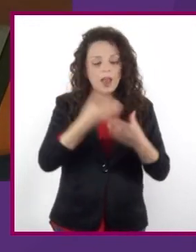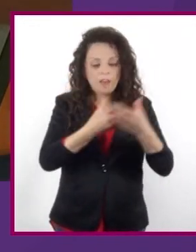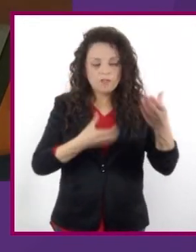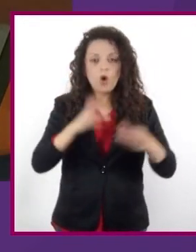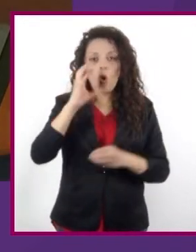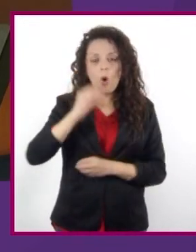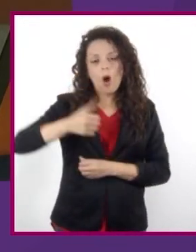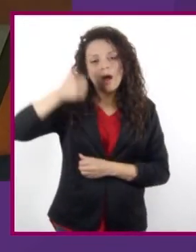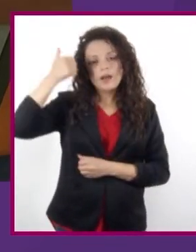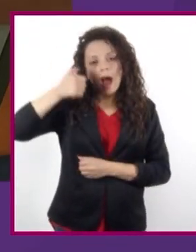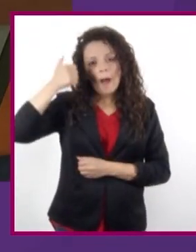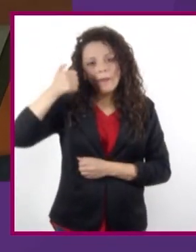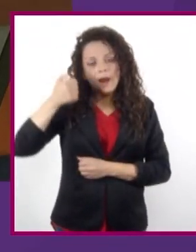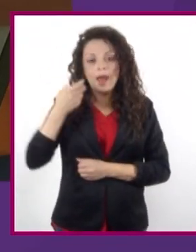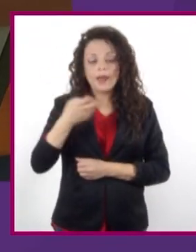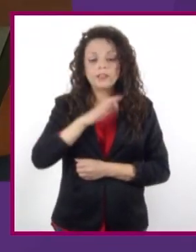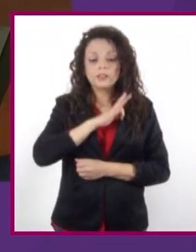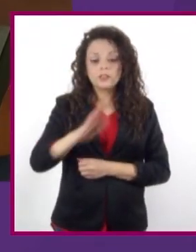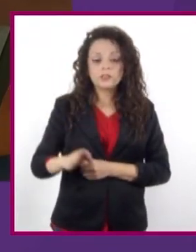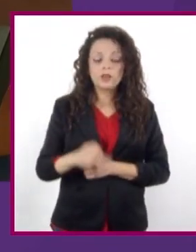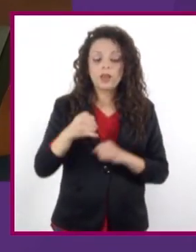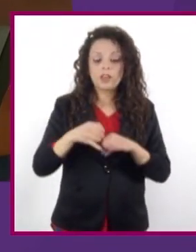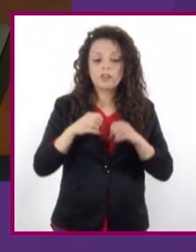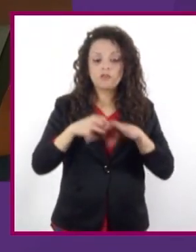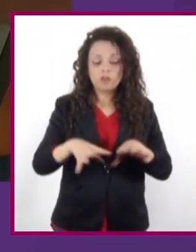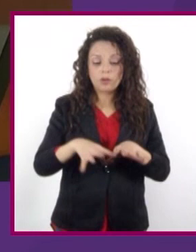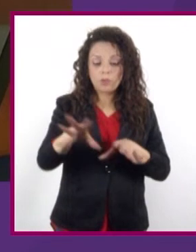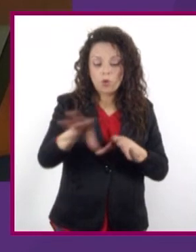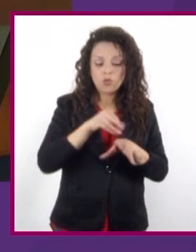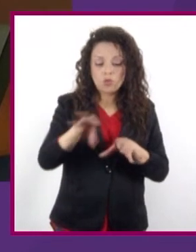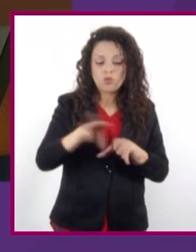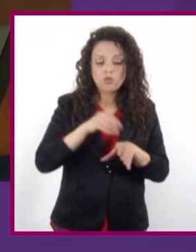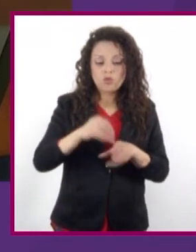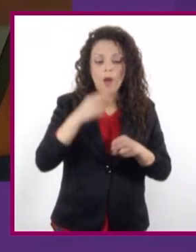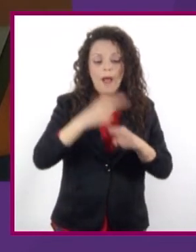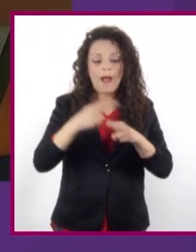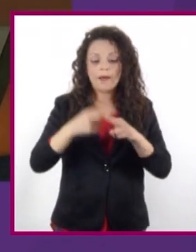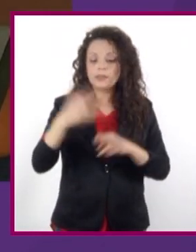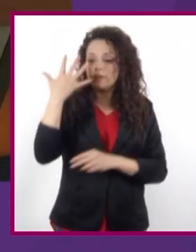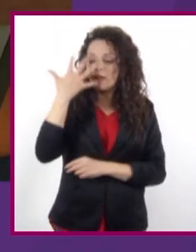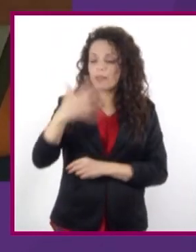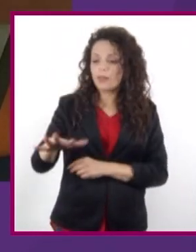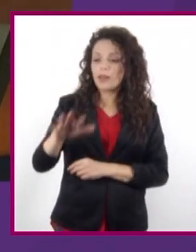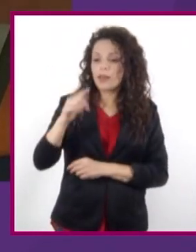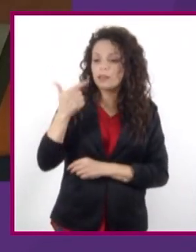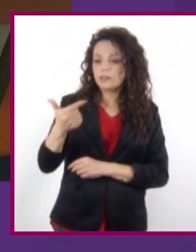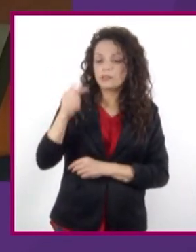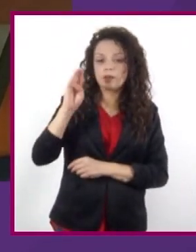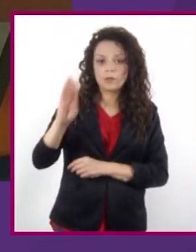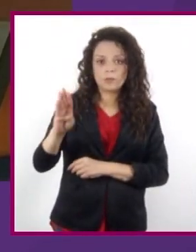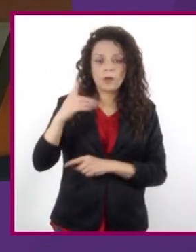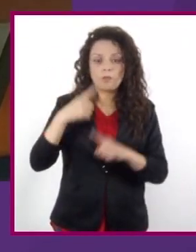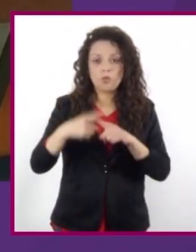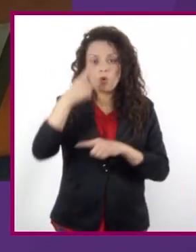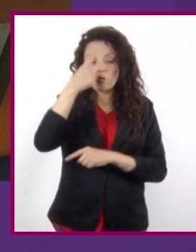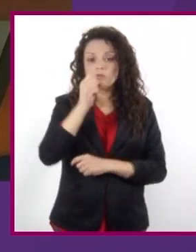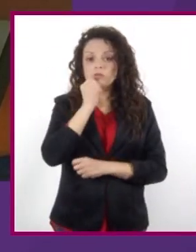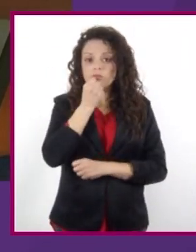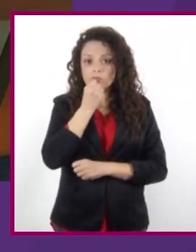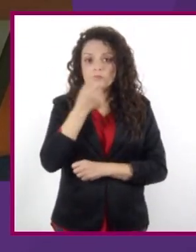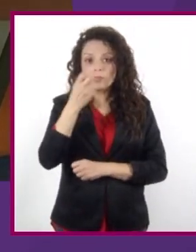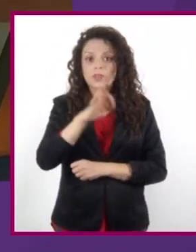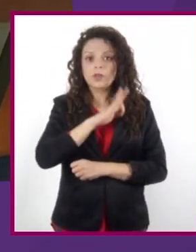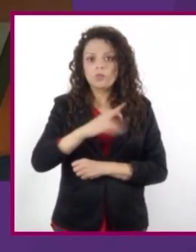inteligentes, permitiendo la transferencia de información con tasas de hasta 10 GB por segundo, lo cual equivale a pasar el contenido de